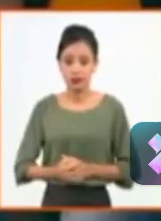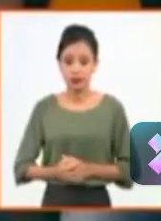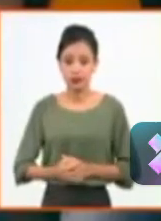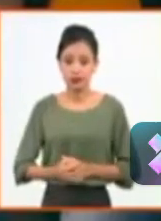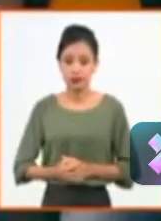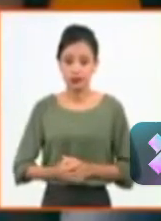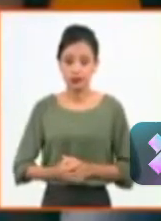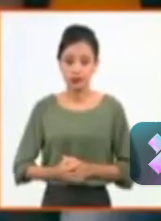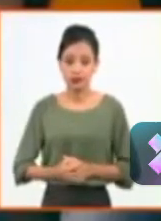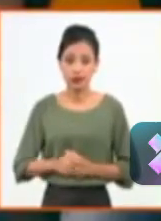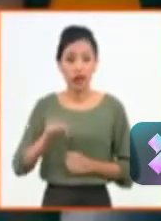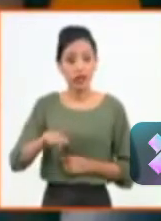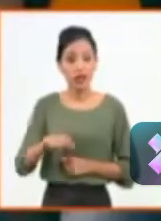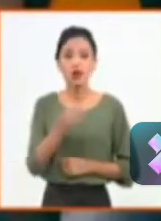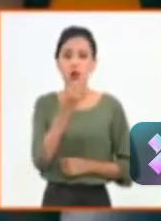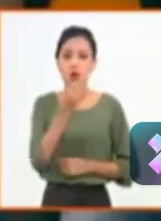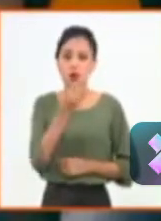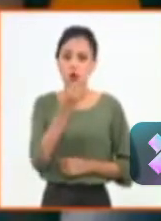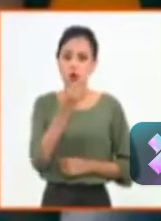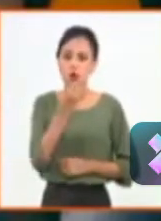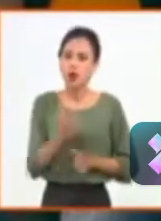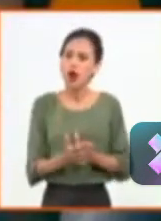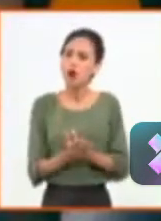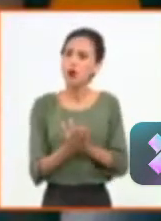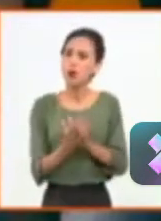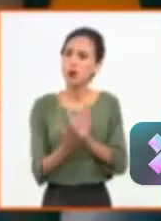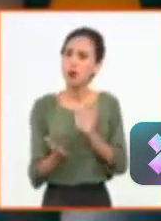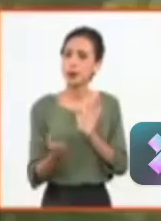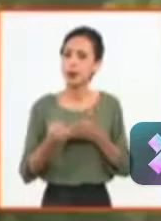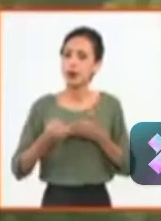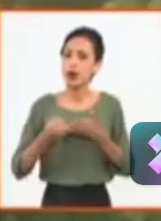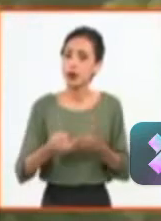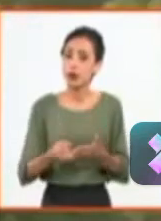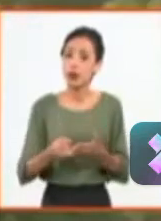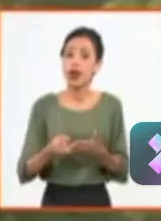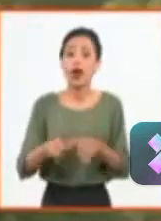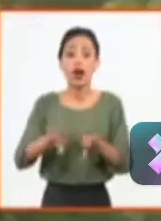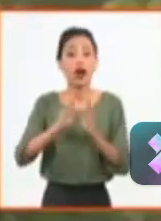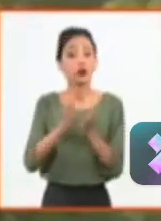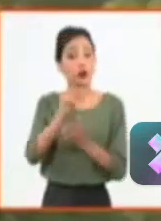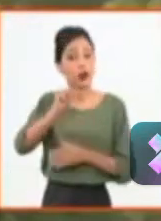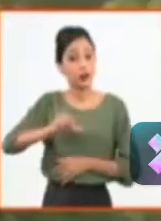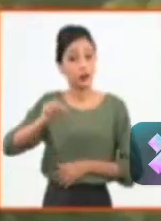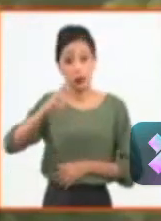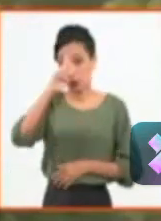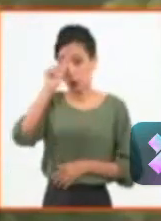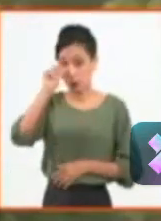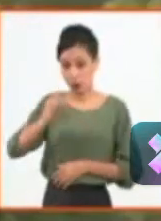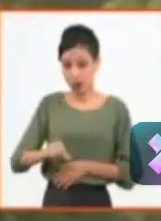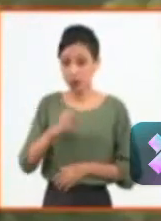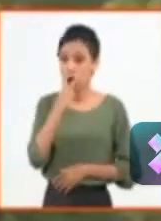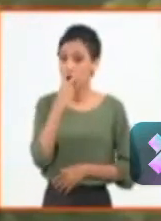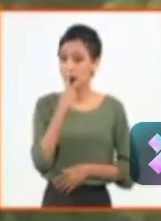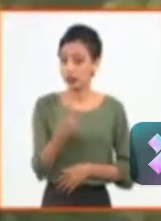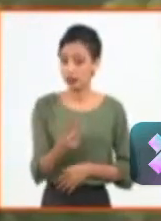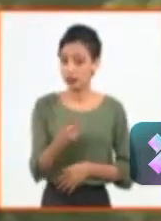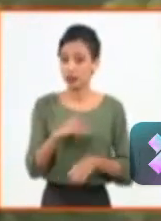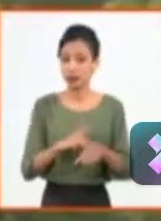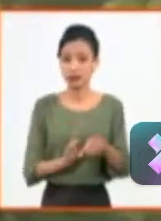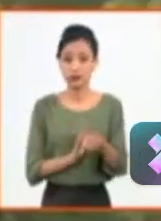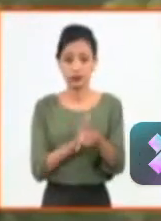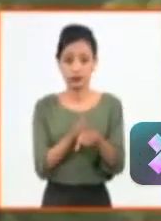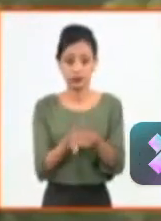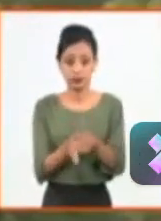mi apoyo, mi compromiso a todas esas personas desde diferentes frentes, profesionales de la salud y otros sectores que están haciendo en